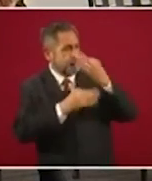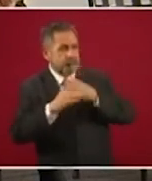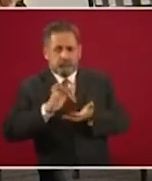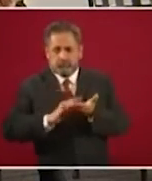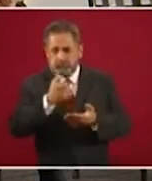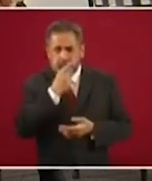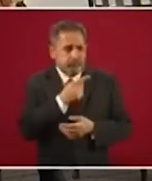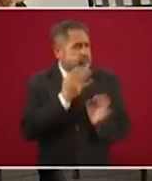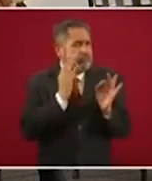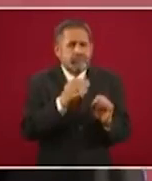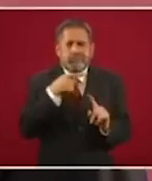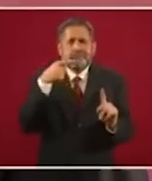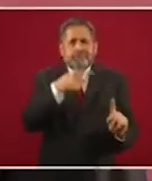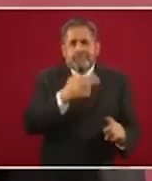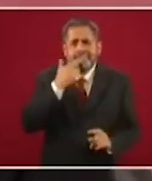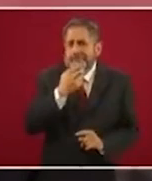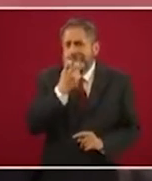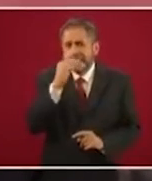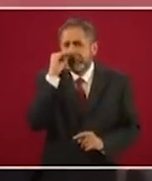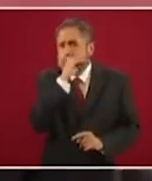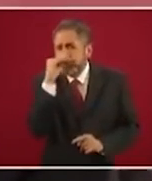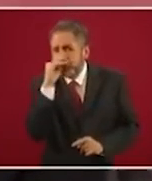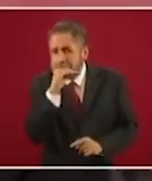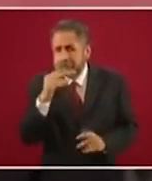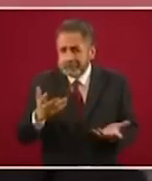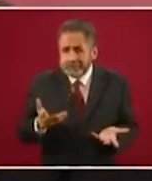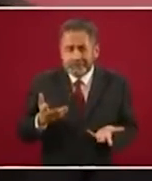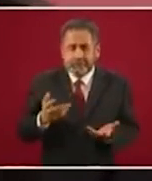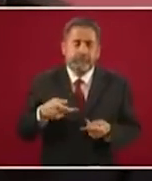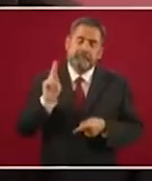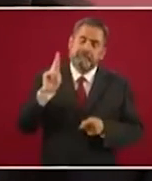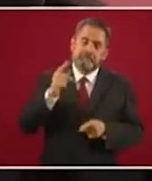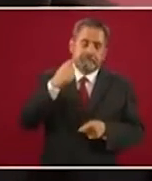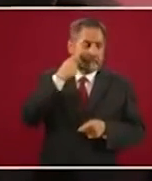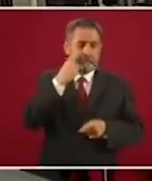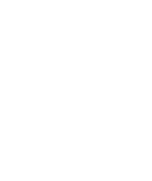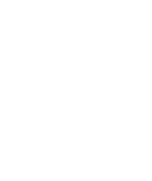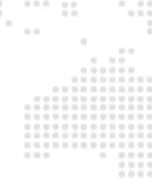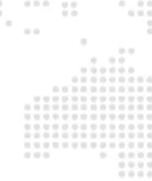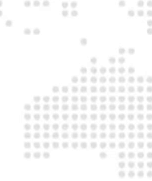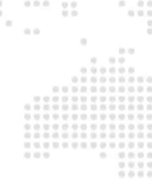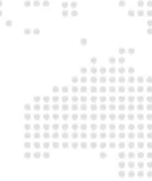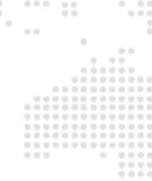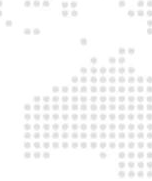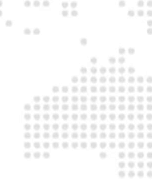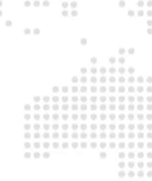gratuitos es lo ideal, pero pues la decisión la tienen que tomar ellos.